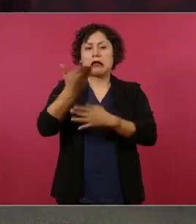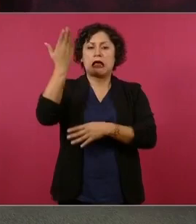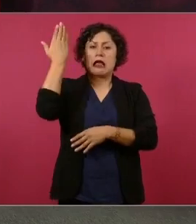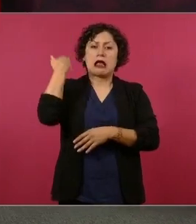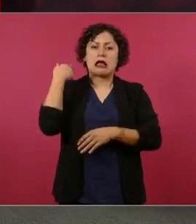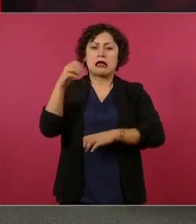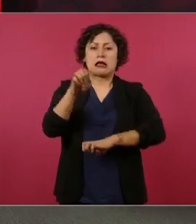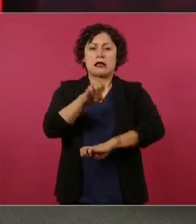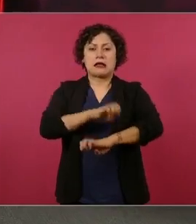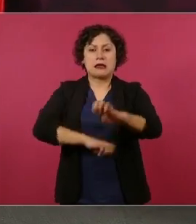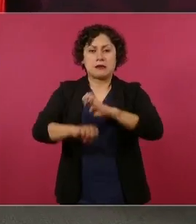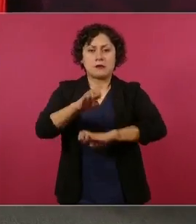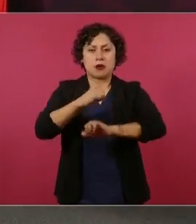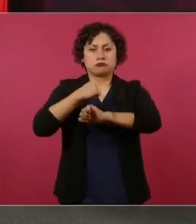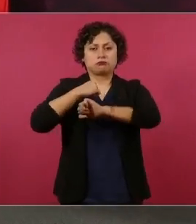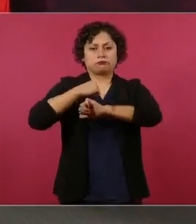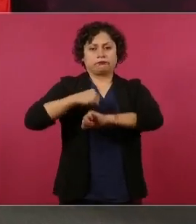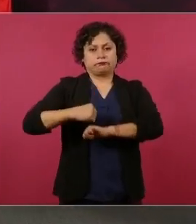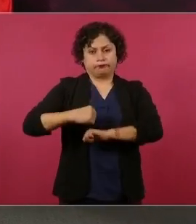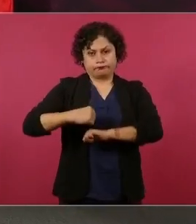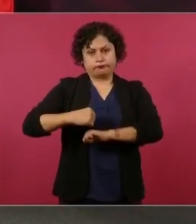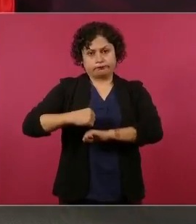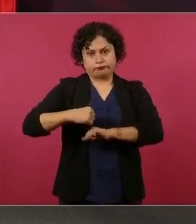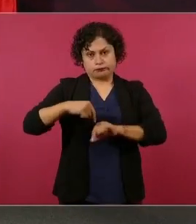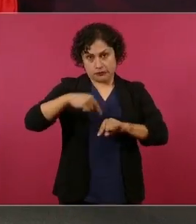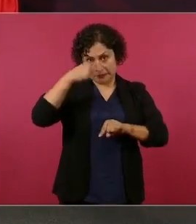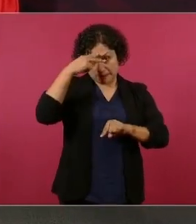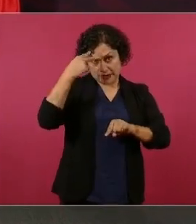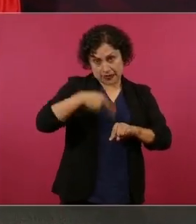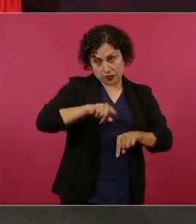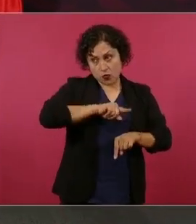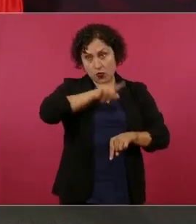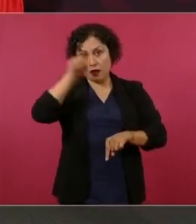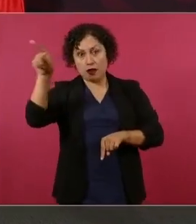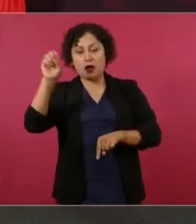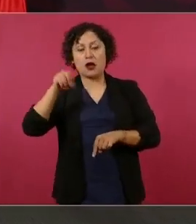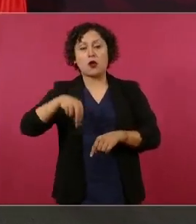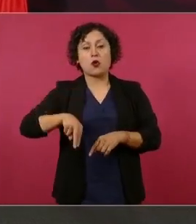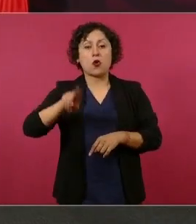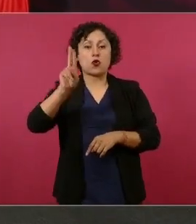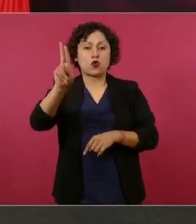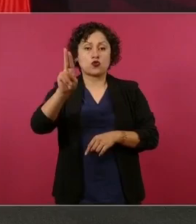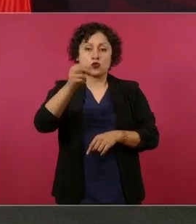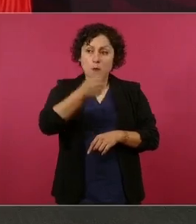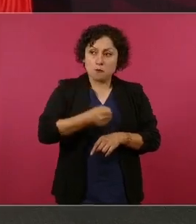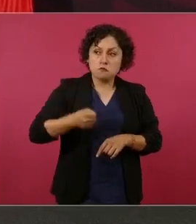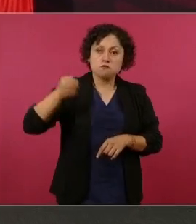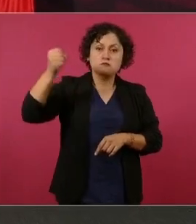otras cosas, de México en la ONU